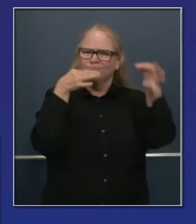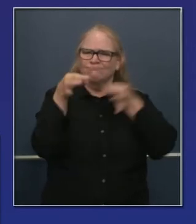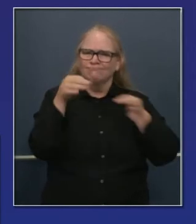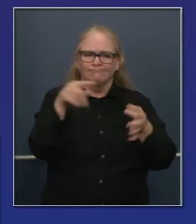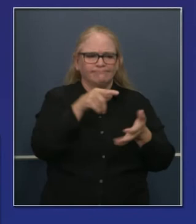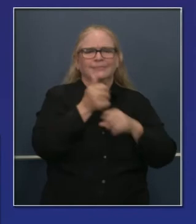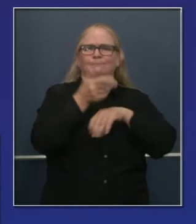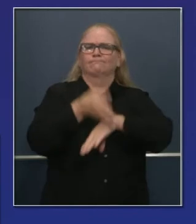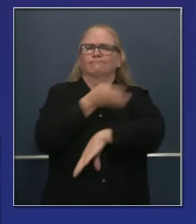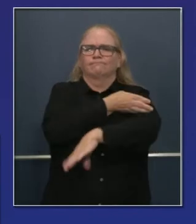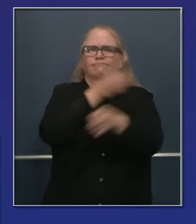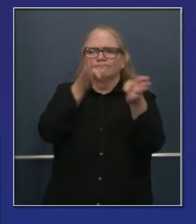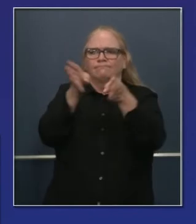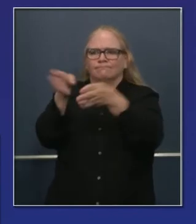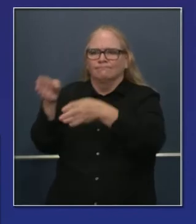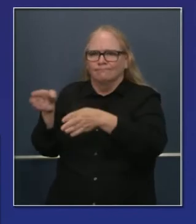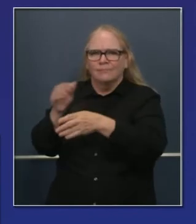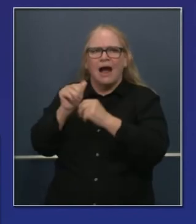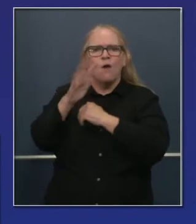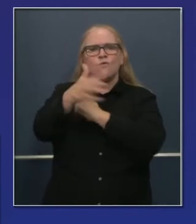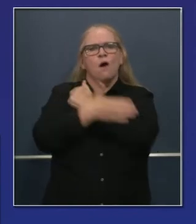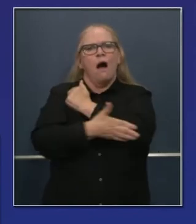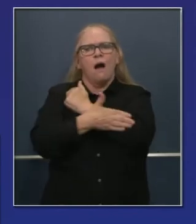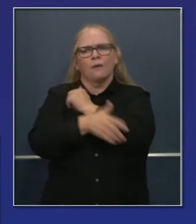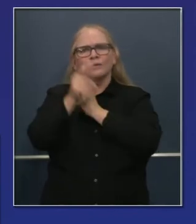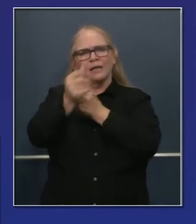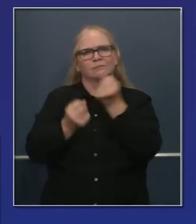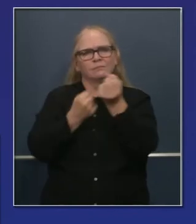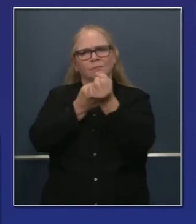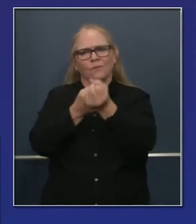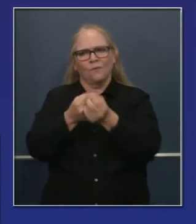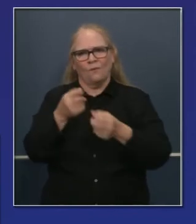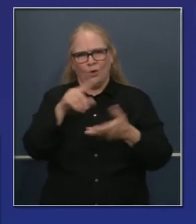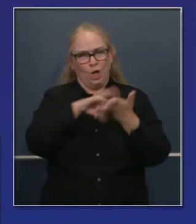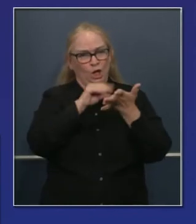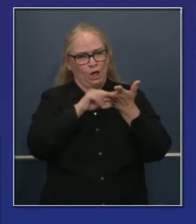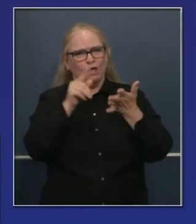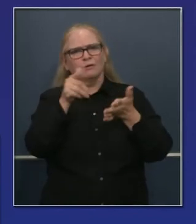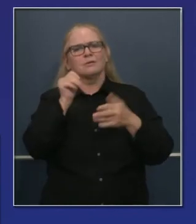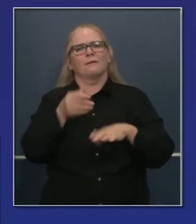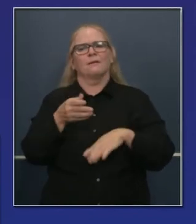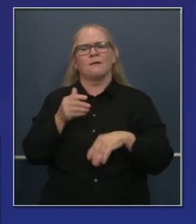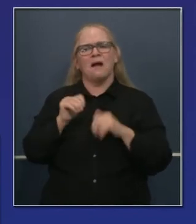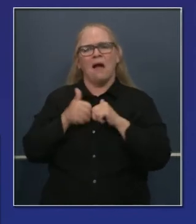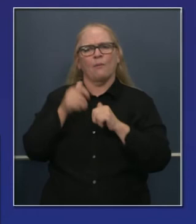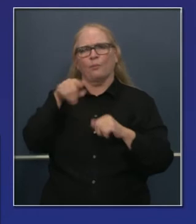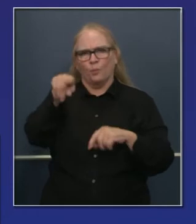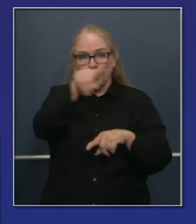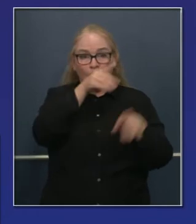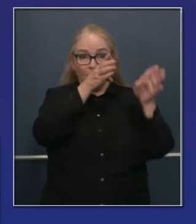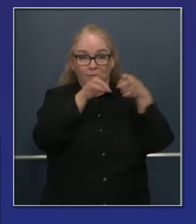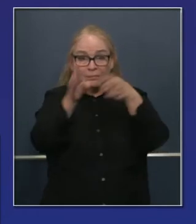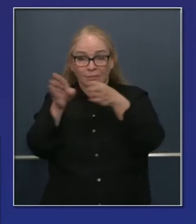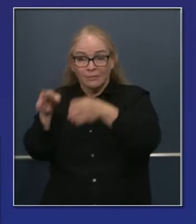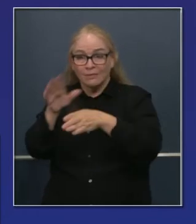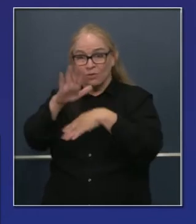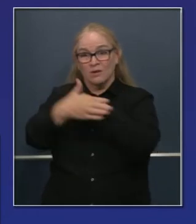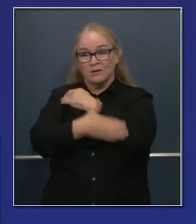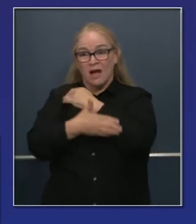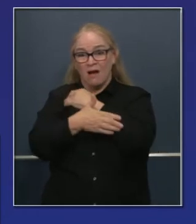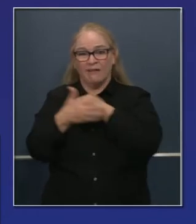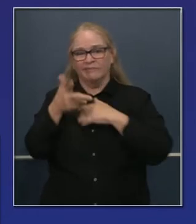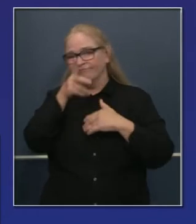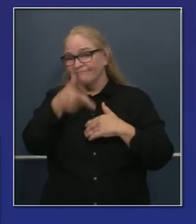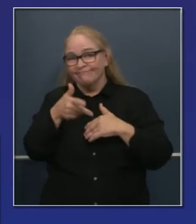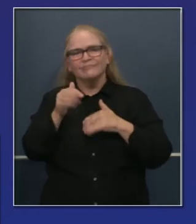más información puede ir a su condado individual y averiguar con más detalle específicamente está cumpliendo